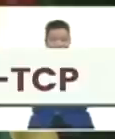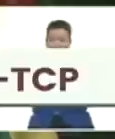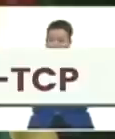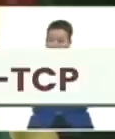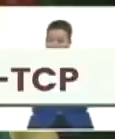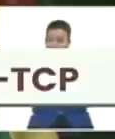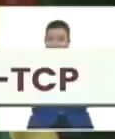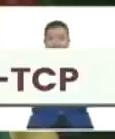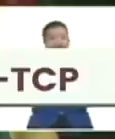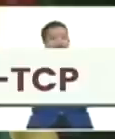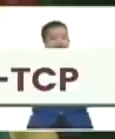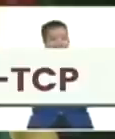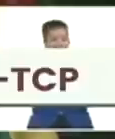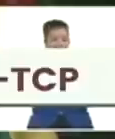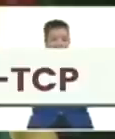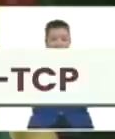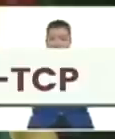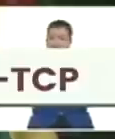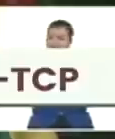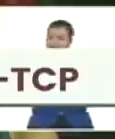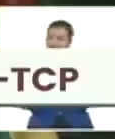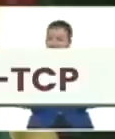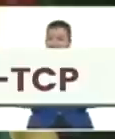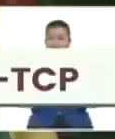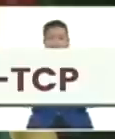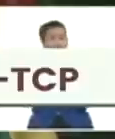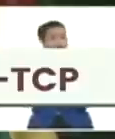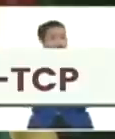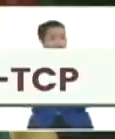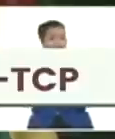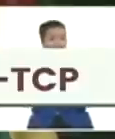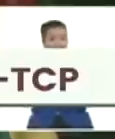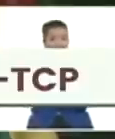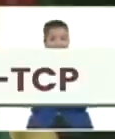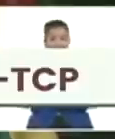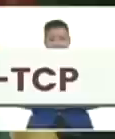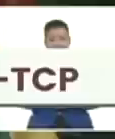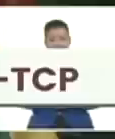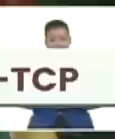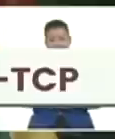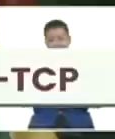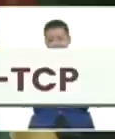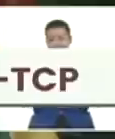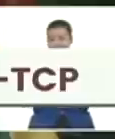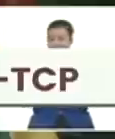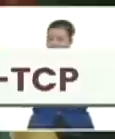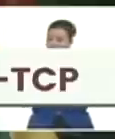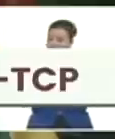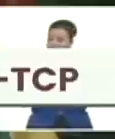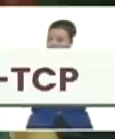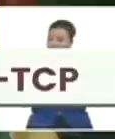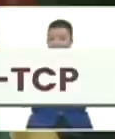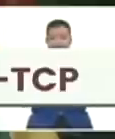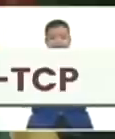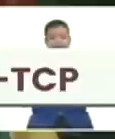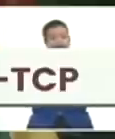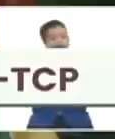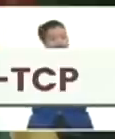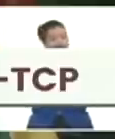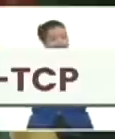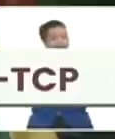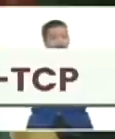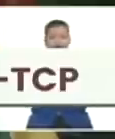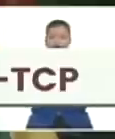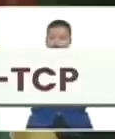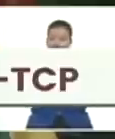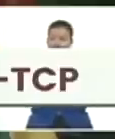a la soberanía, la dignidad y la autodeterminación de los pueblos, así como la solidaridad, la complementariedad y el diálogo fraterno